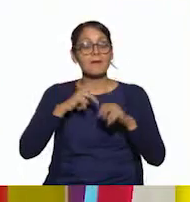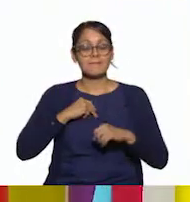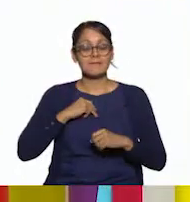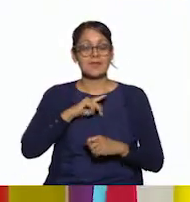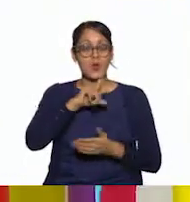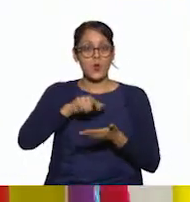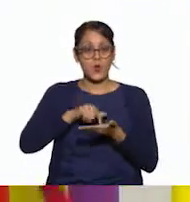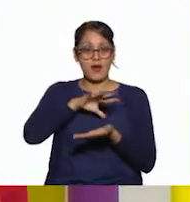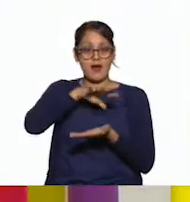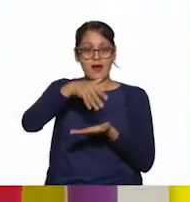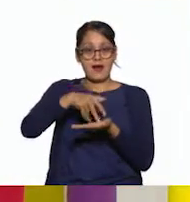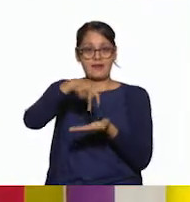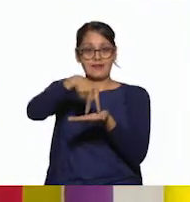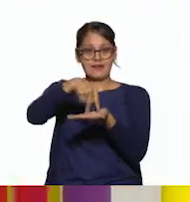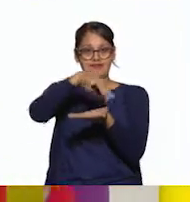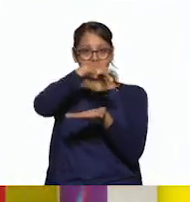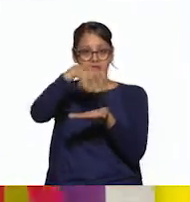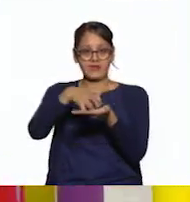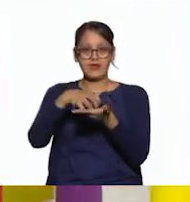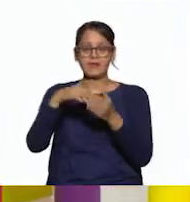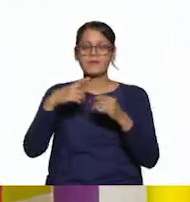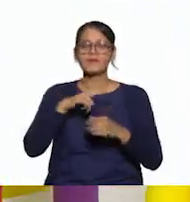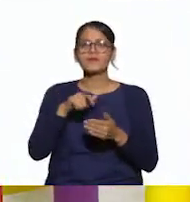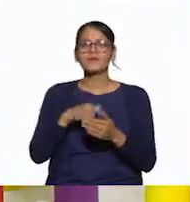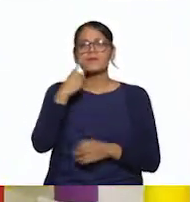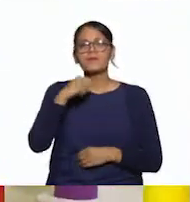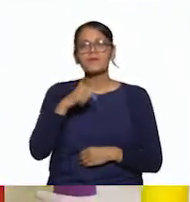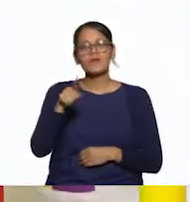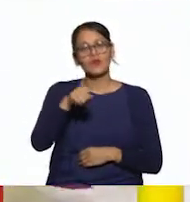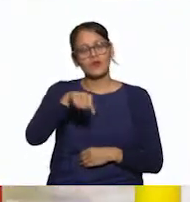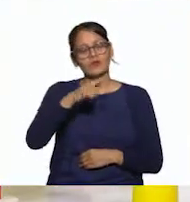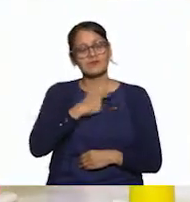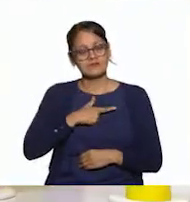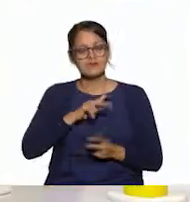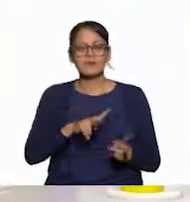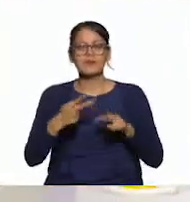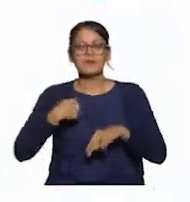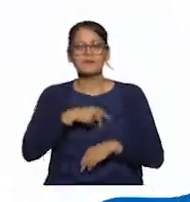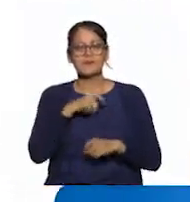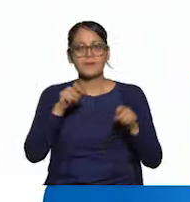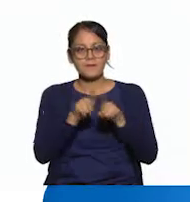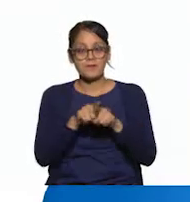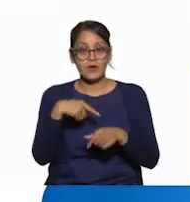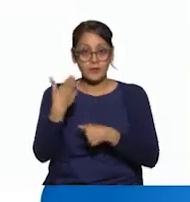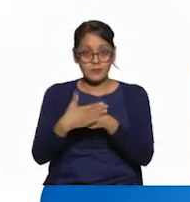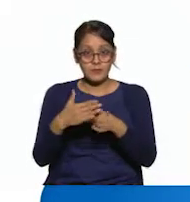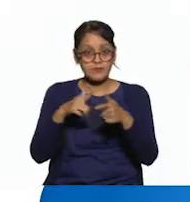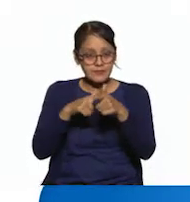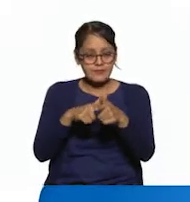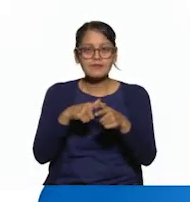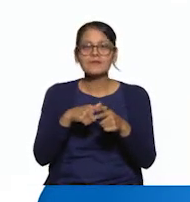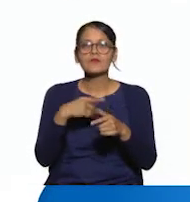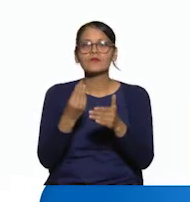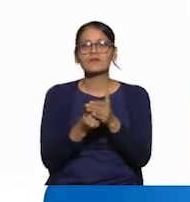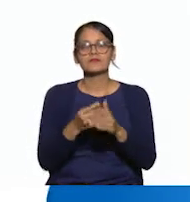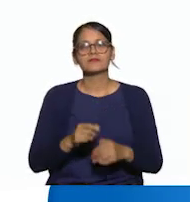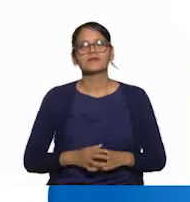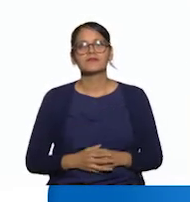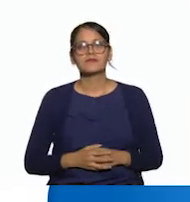o kinesfera. Esperamos que lo hayan disfrutado tanto como nosotros. Y no te vayas, porque continuamos con tu siguiente clase.